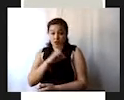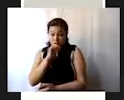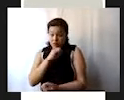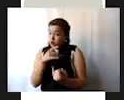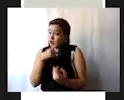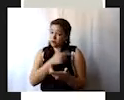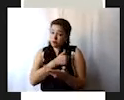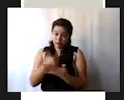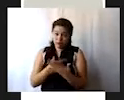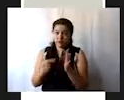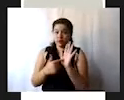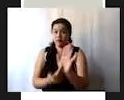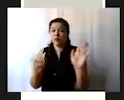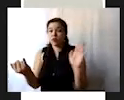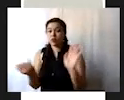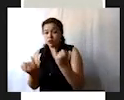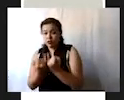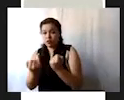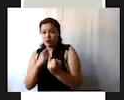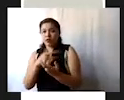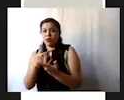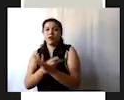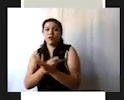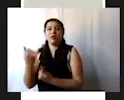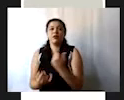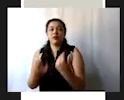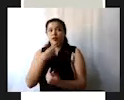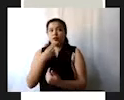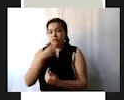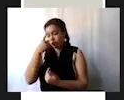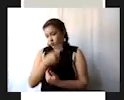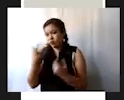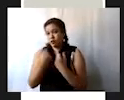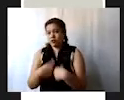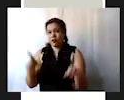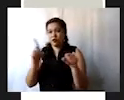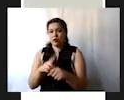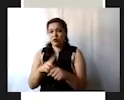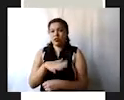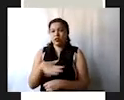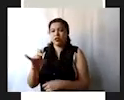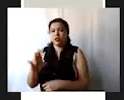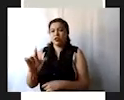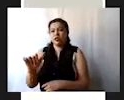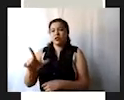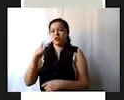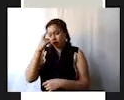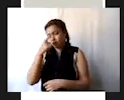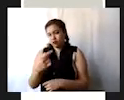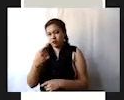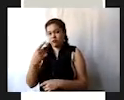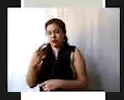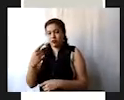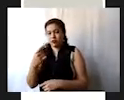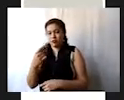cuentas también, implementando los proyectos que ya hace la sociedad civil, pero con un enfoque más hacia el entender que somos